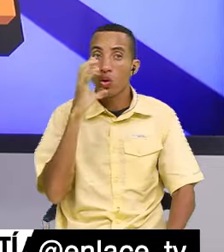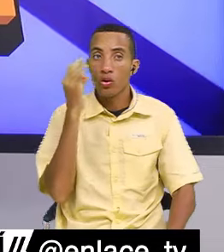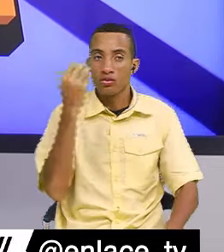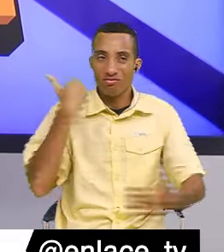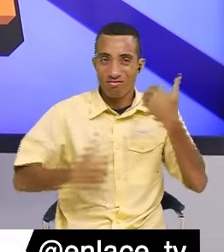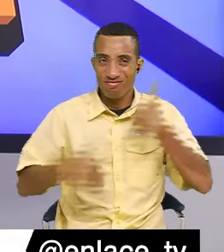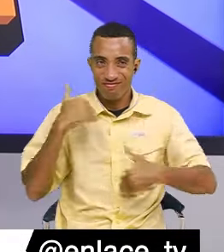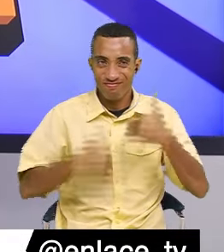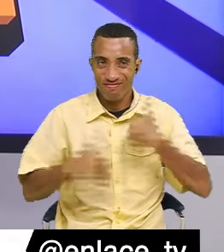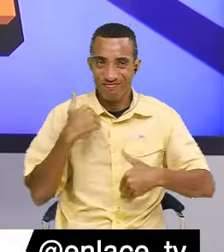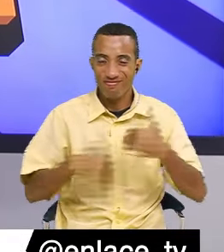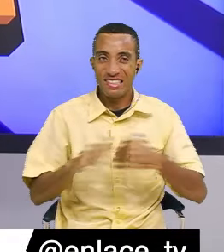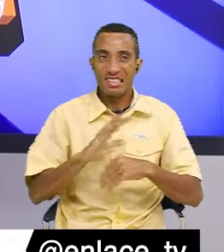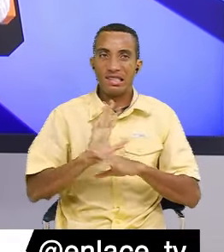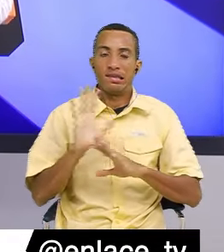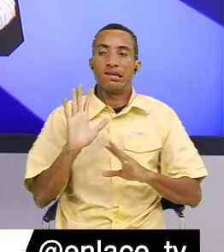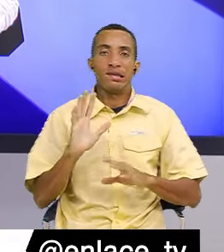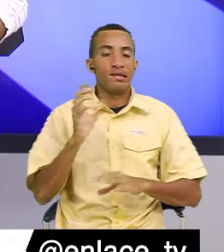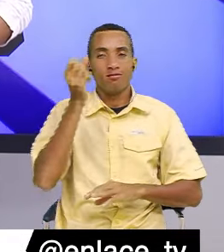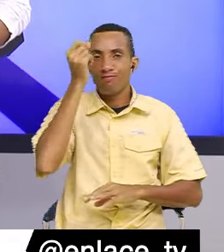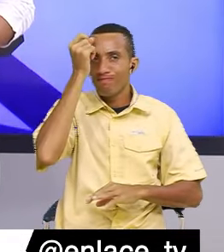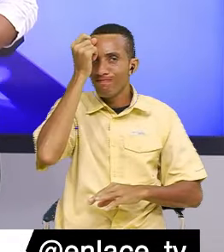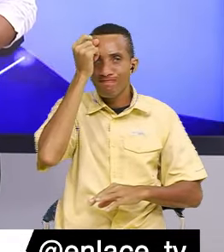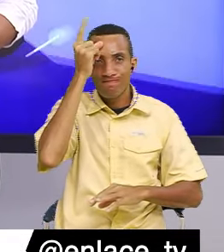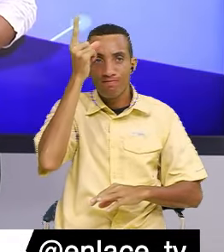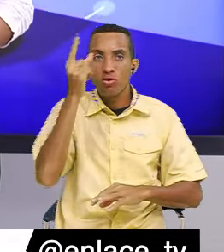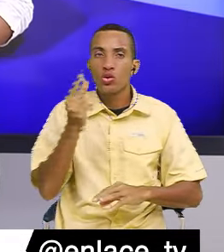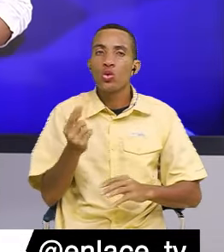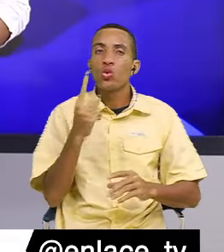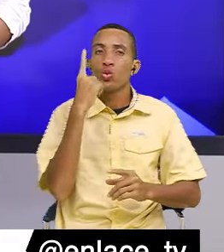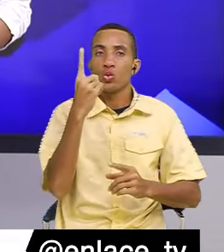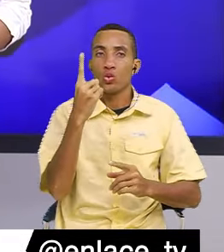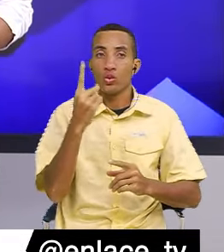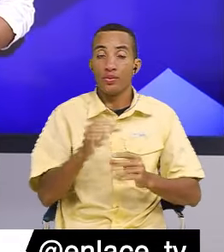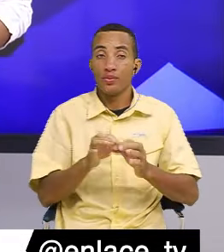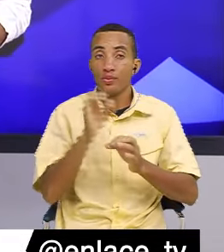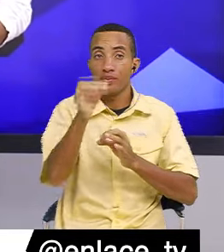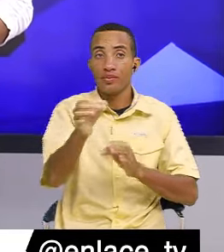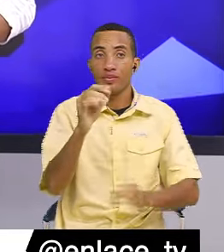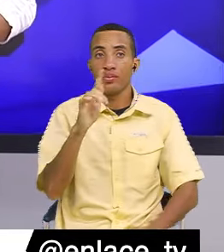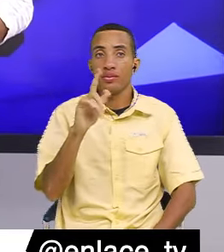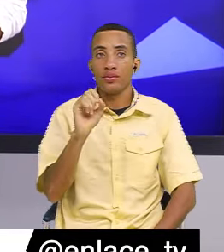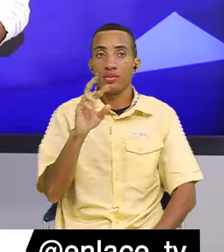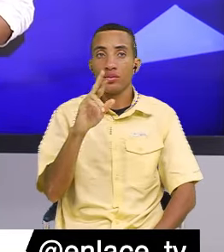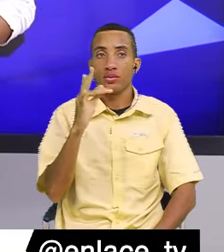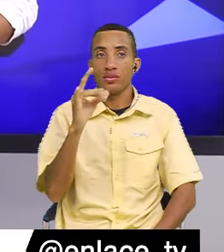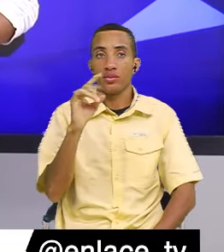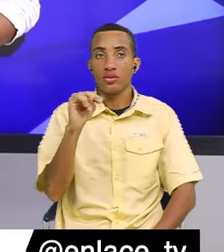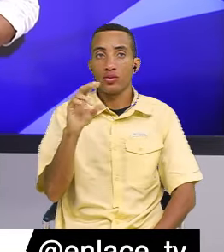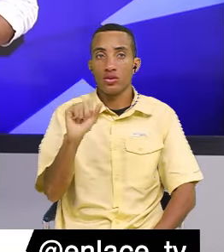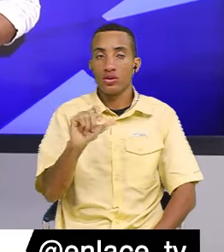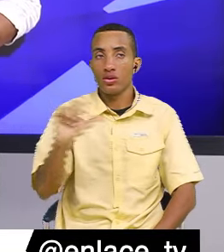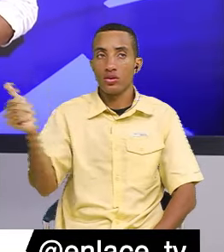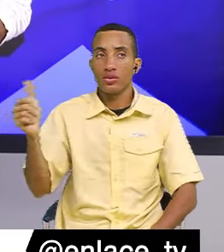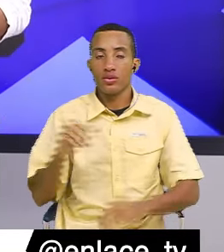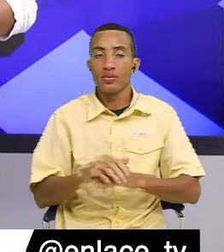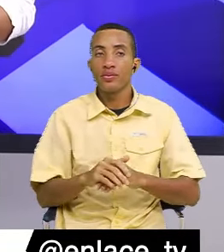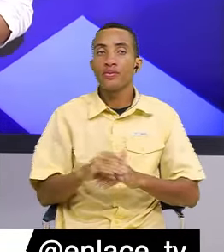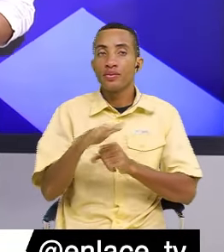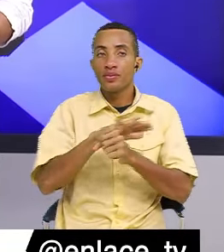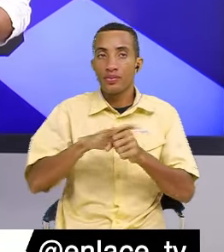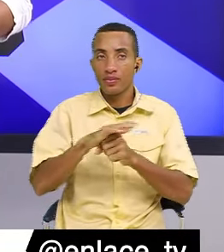de intolerancia que se dan en Barrancabermeja, uno en el corregimiento La Fortuna y otro en el barrio Iscredial. Los dos hombres presentan heridas